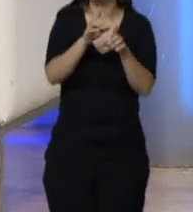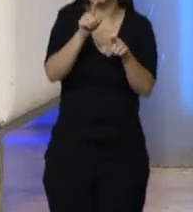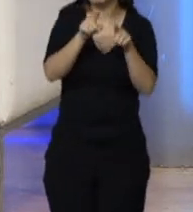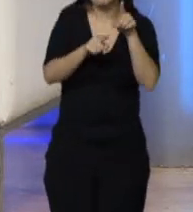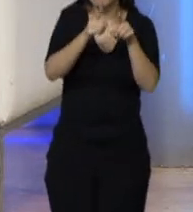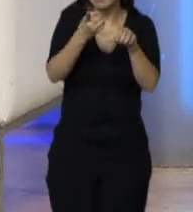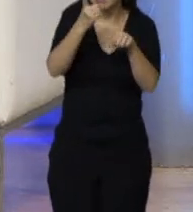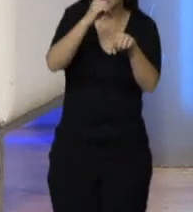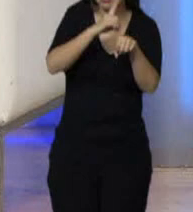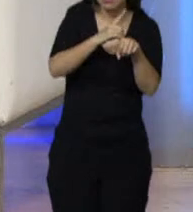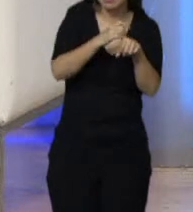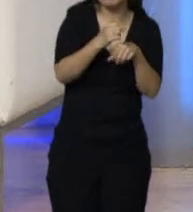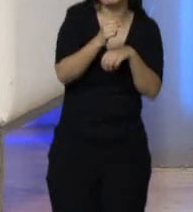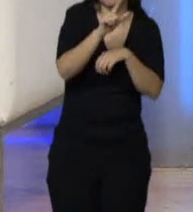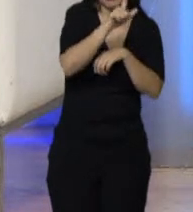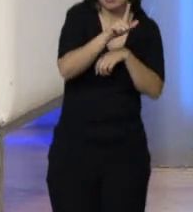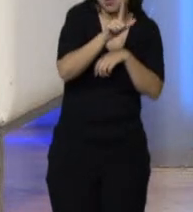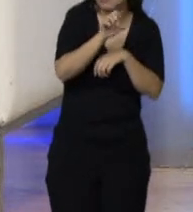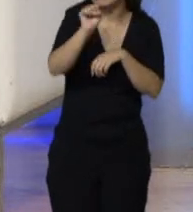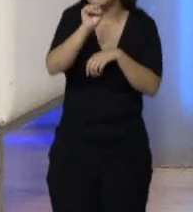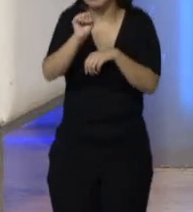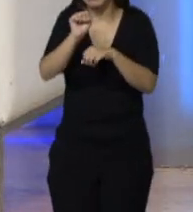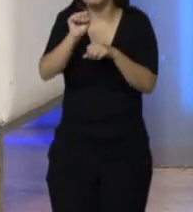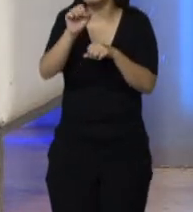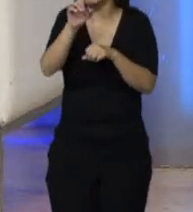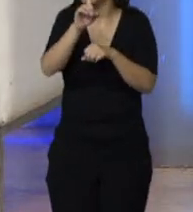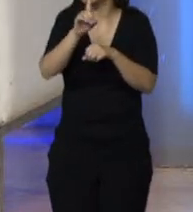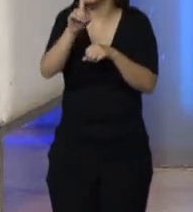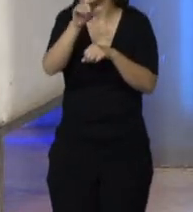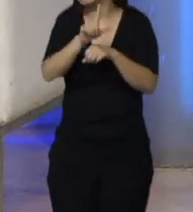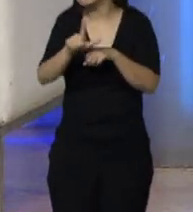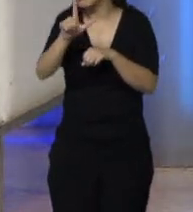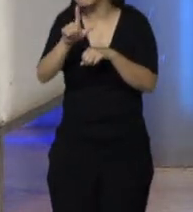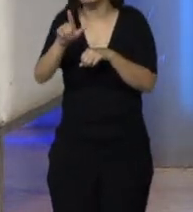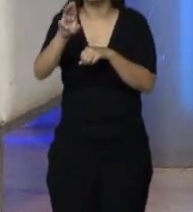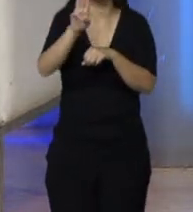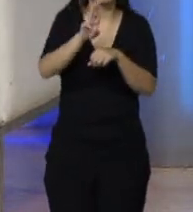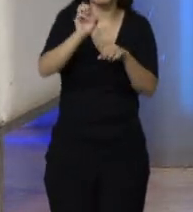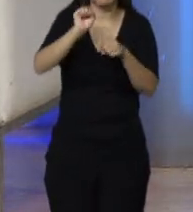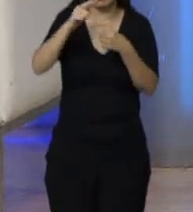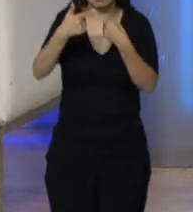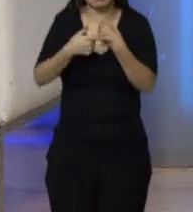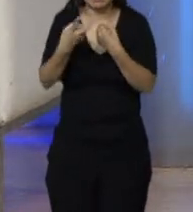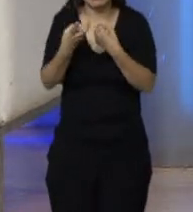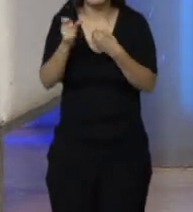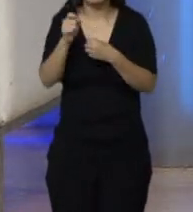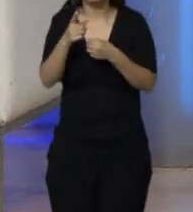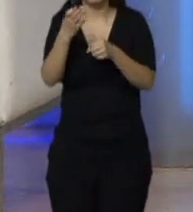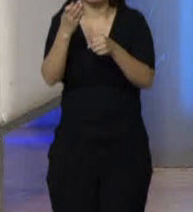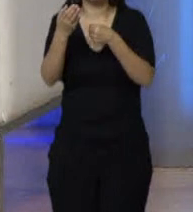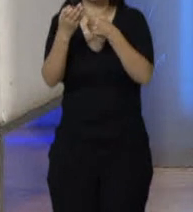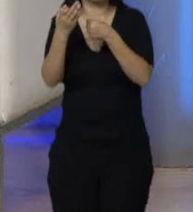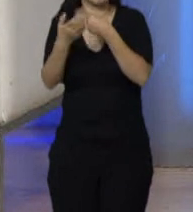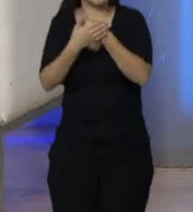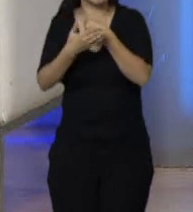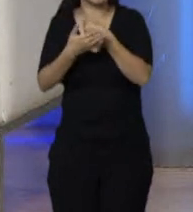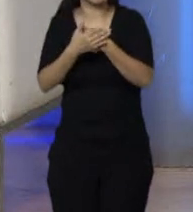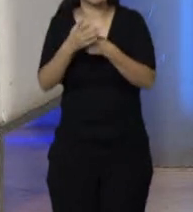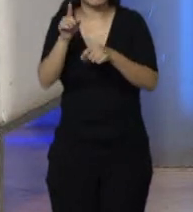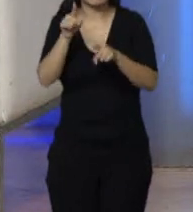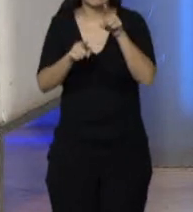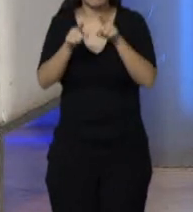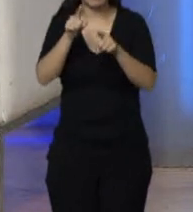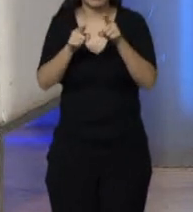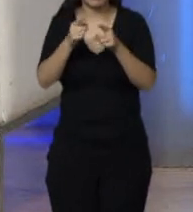nada está dicho nada está fijo y mientras tanto bueno la realidad económica que están viviendo muchas